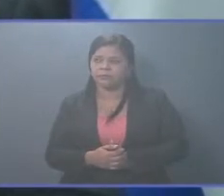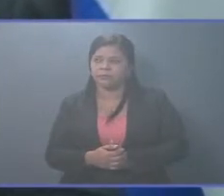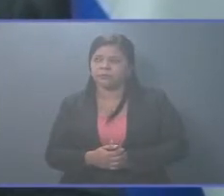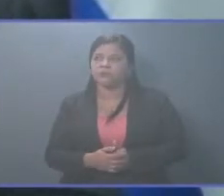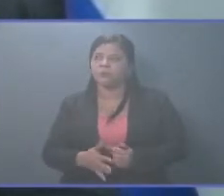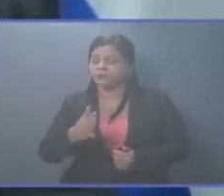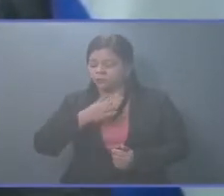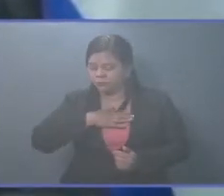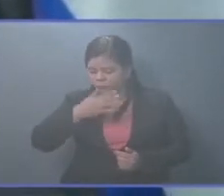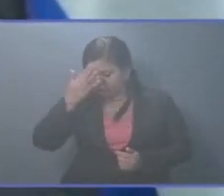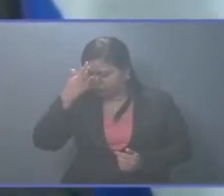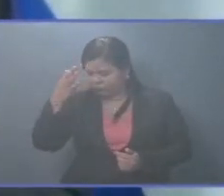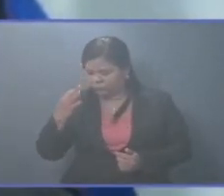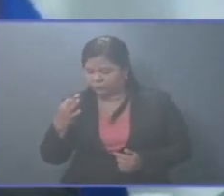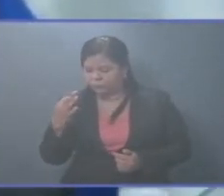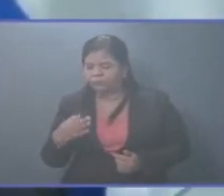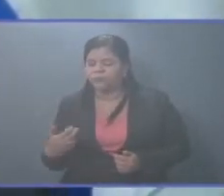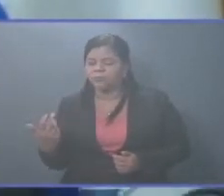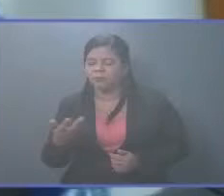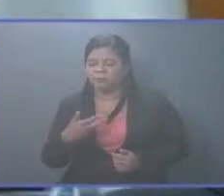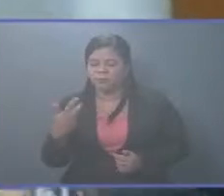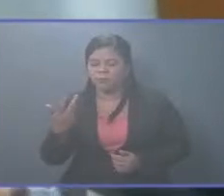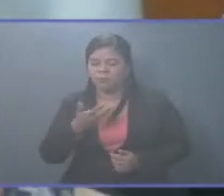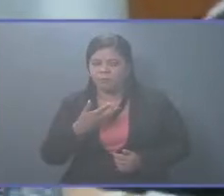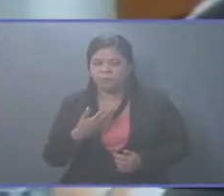Yo creo que eso puede ser una apreciación.